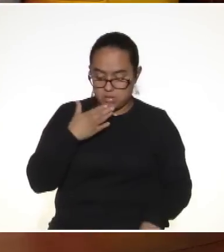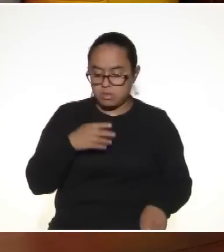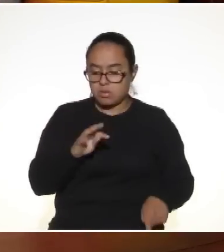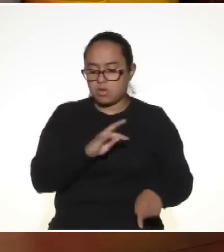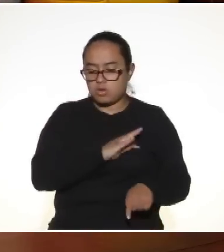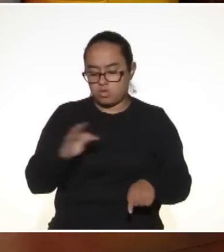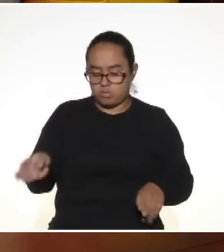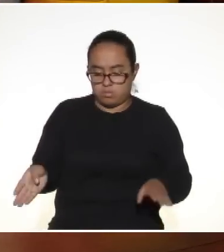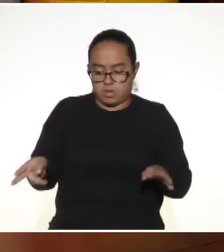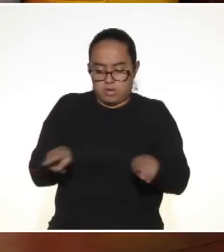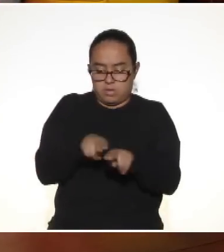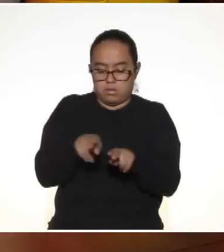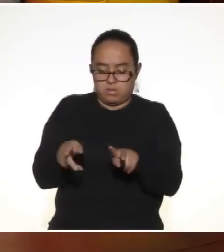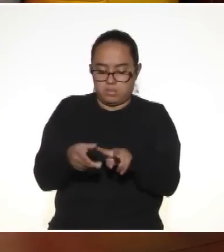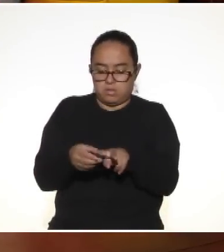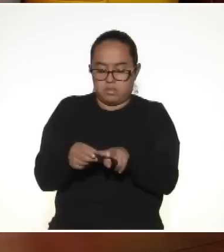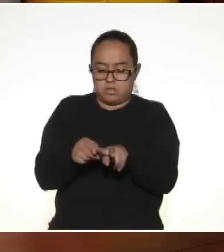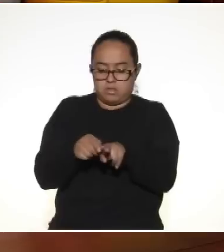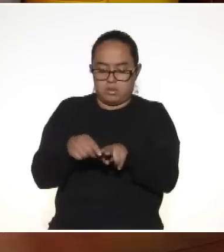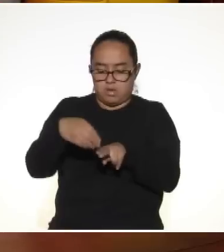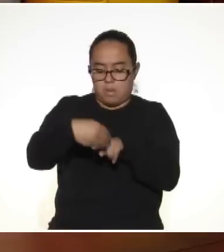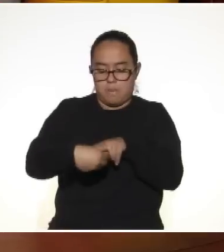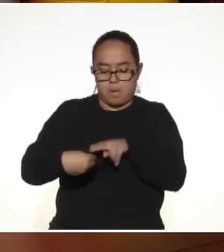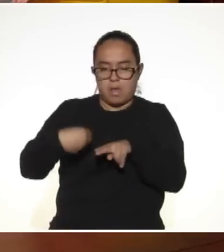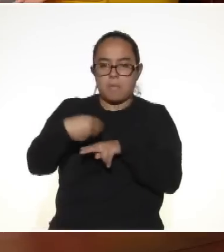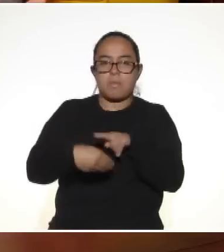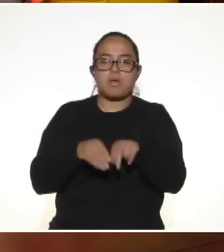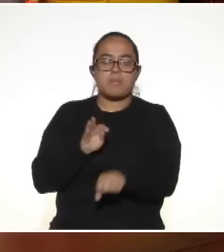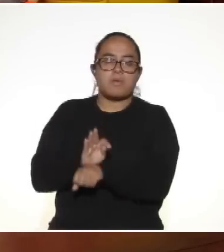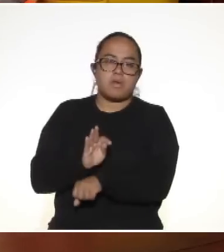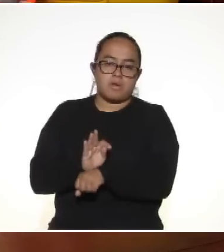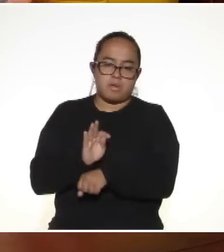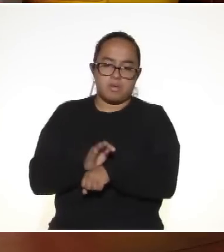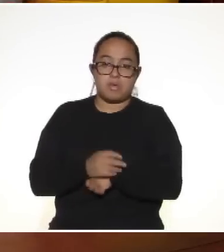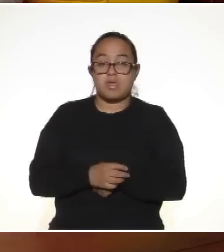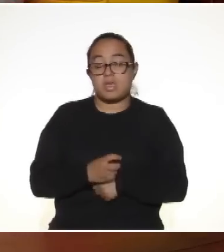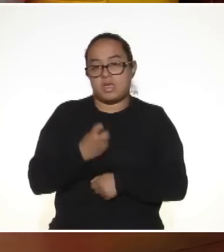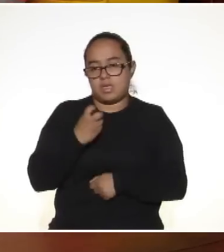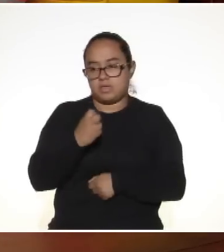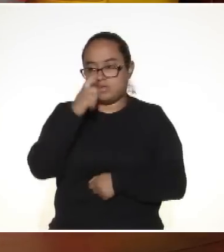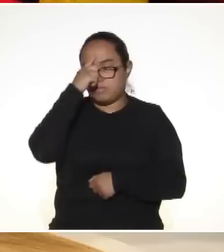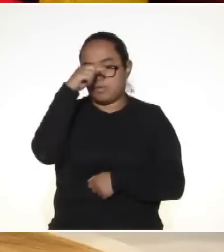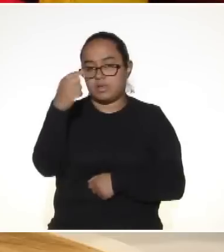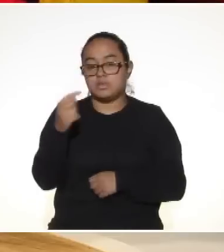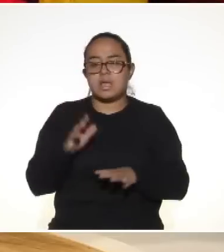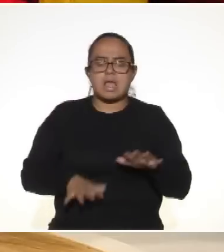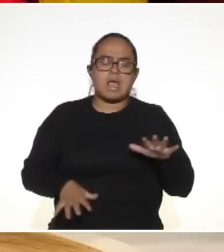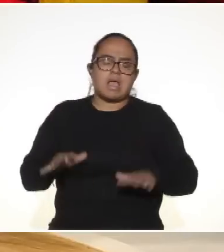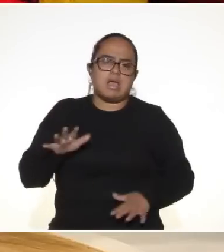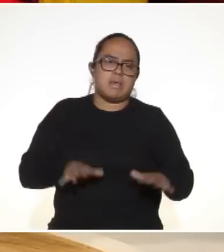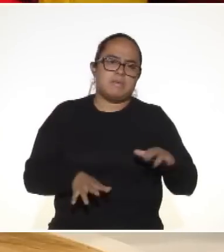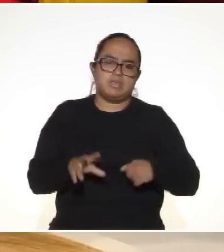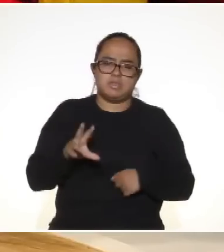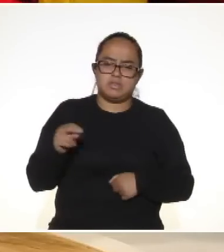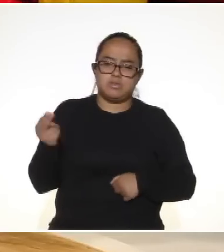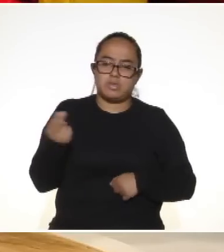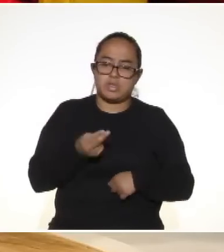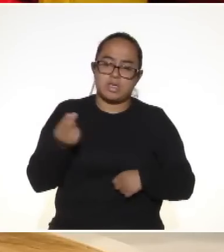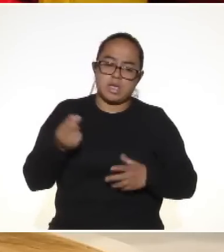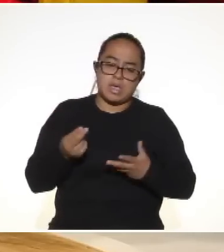con un vendaje como si fuera una férula. Mira, qué bueno, un tip súper práctico. Entonces, a veces no necesitamos